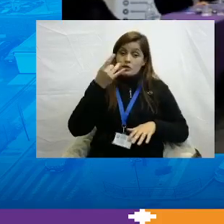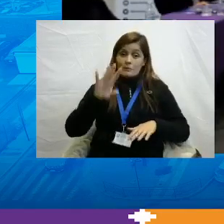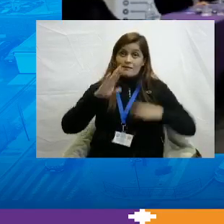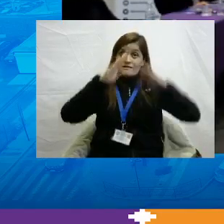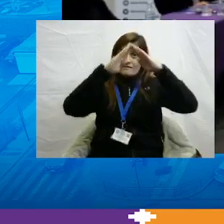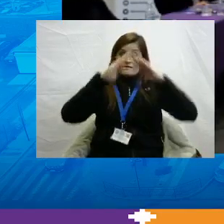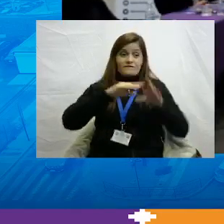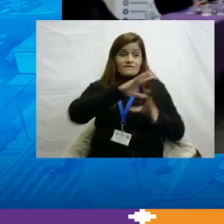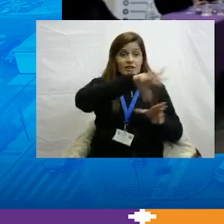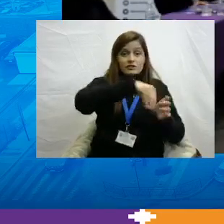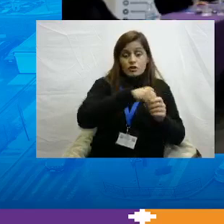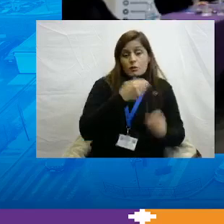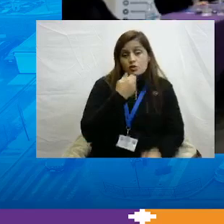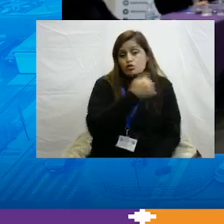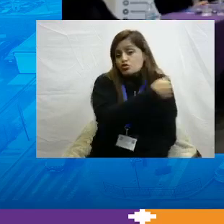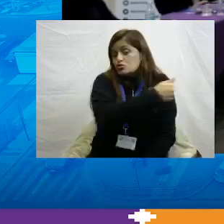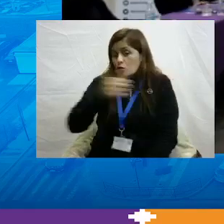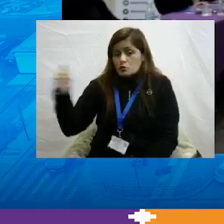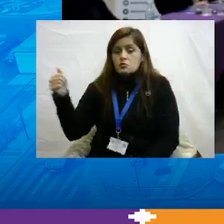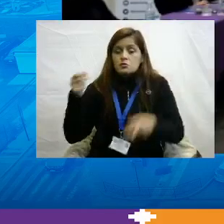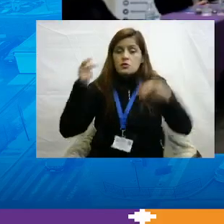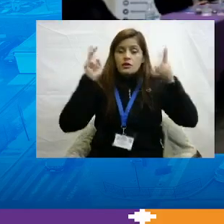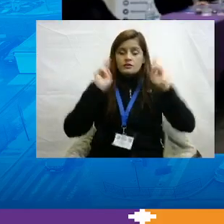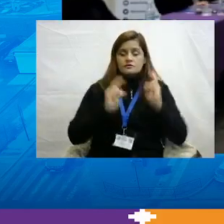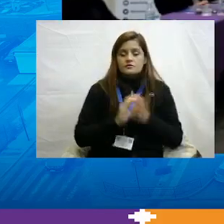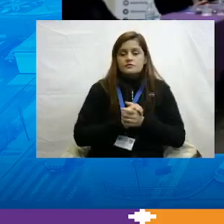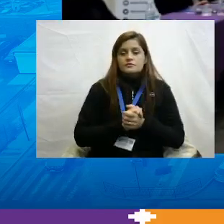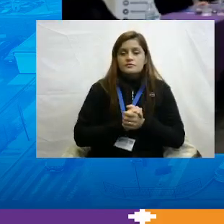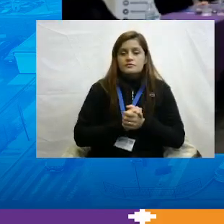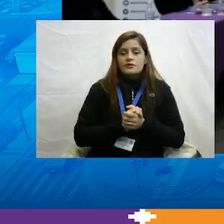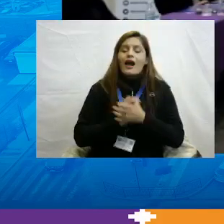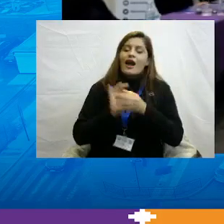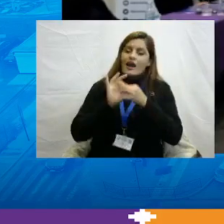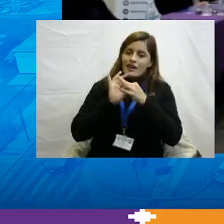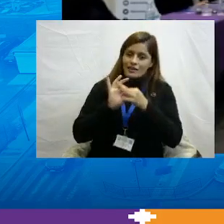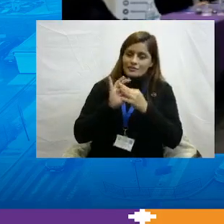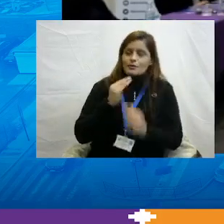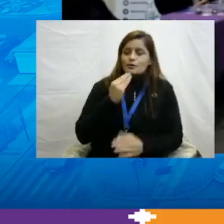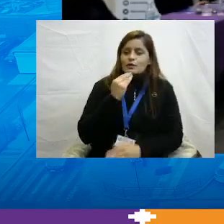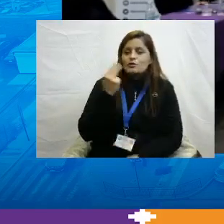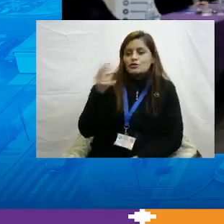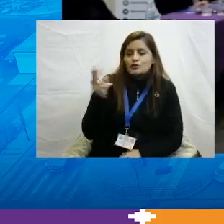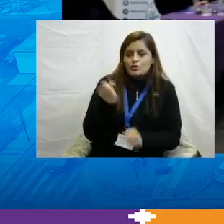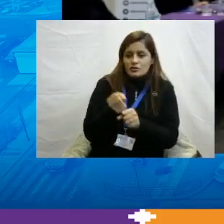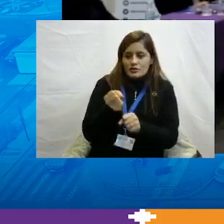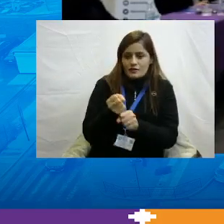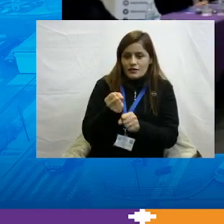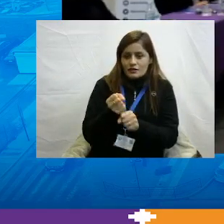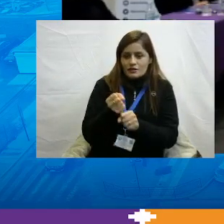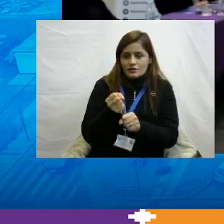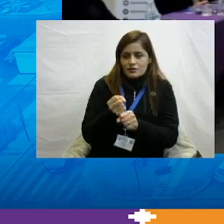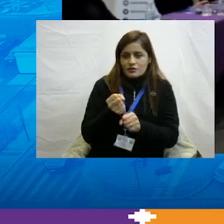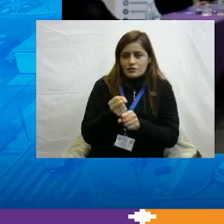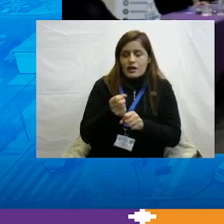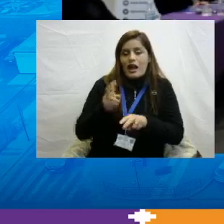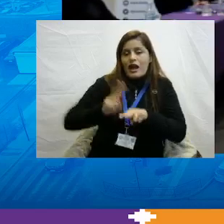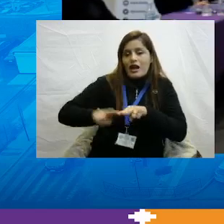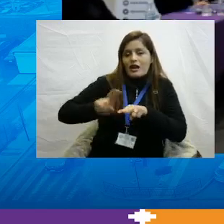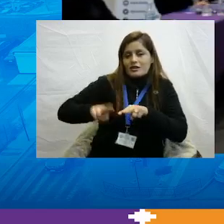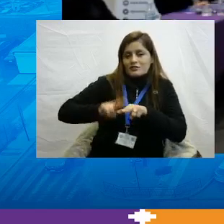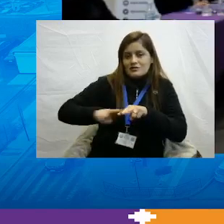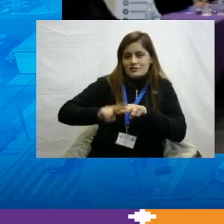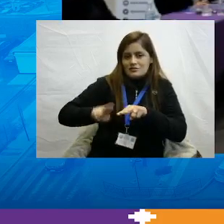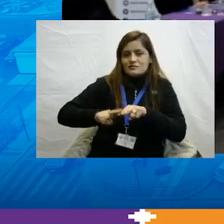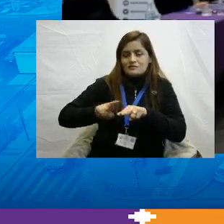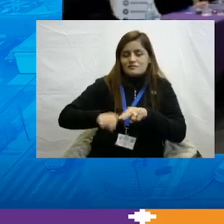sino que también de la comunidad en general. Así que agradecemos también esas gestiones y ese trabajo que han realizado con las Juntas